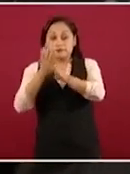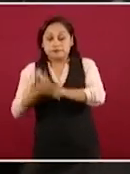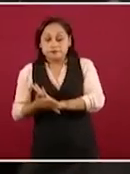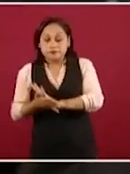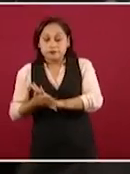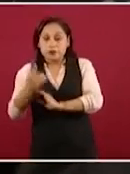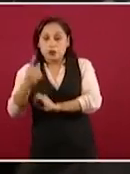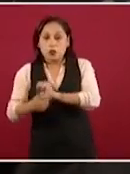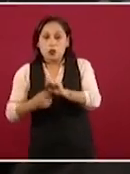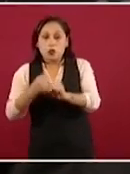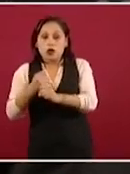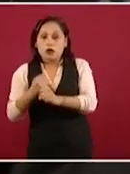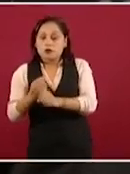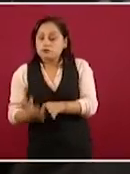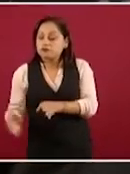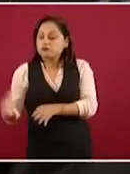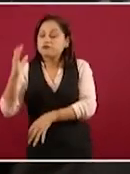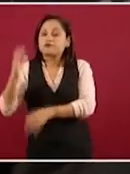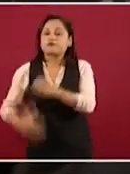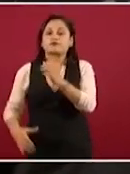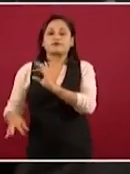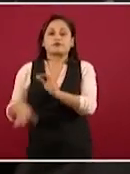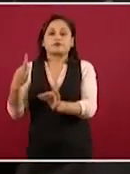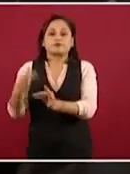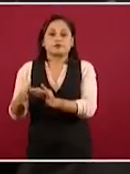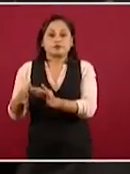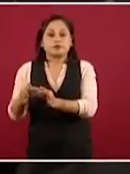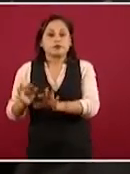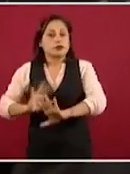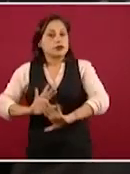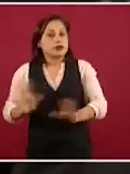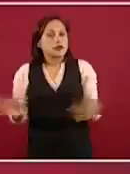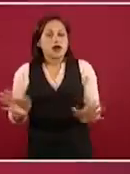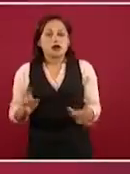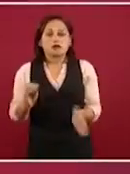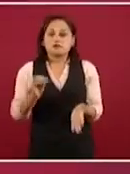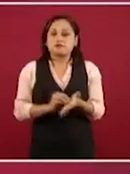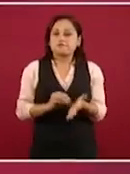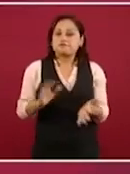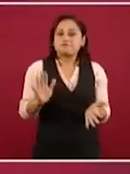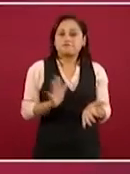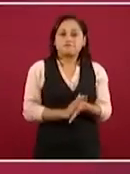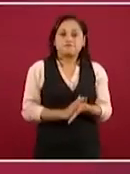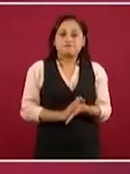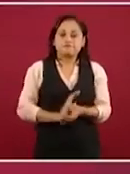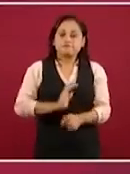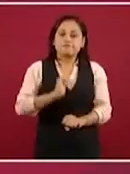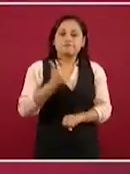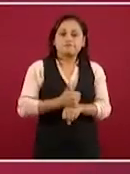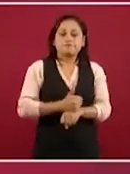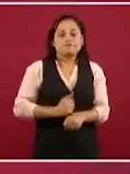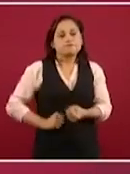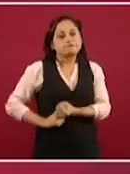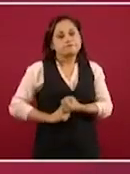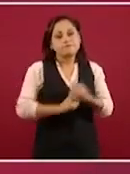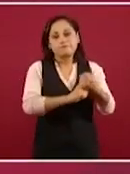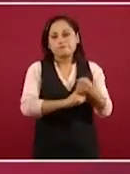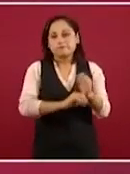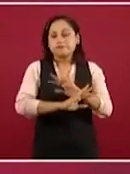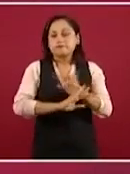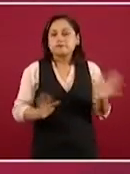Van a quedar las bases ya establecidas, van a haber